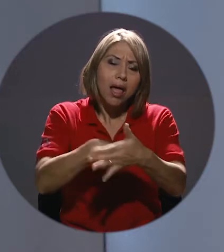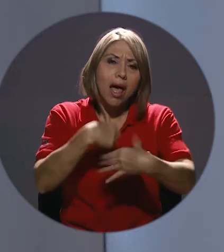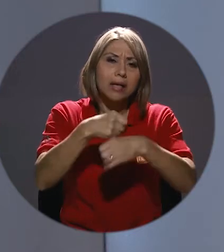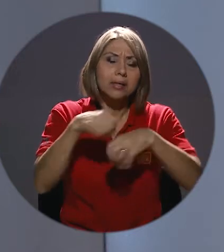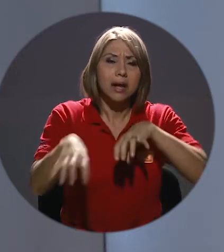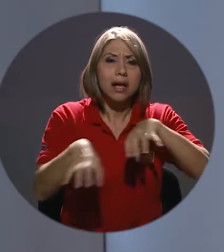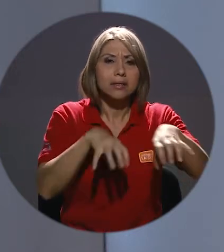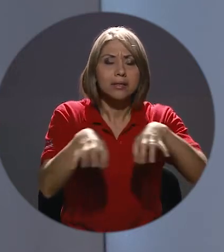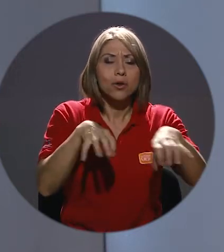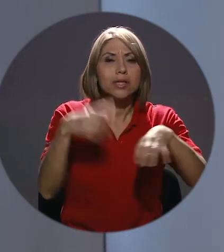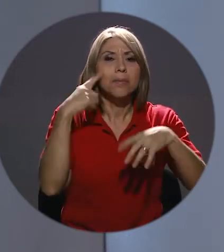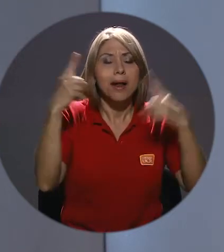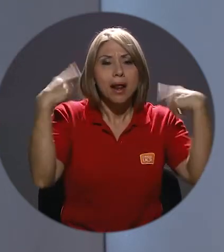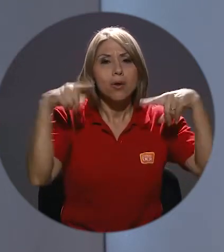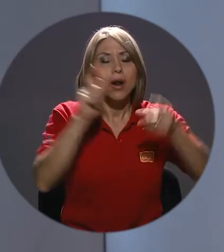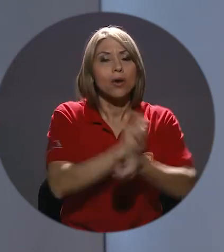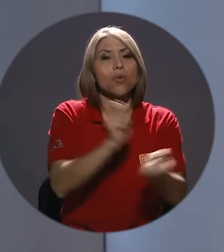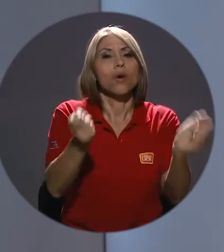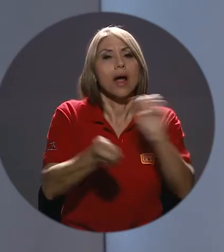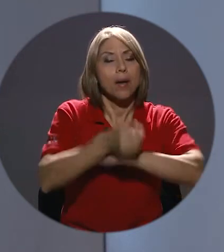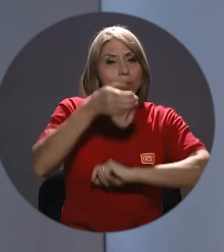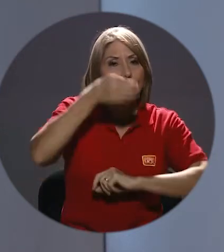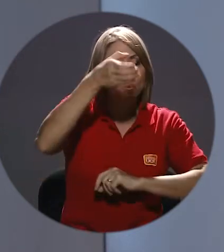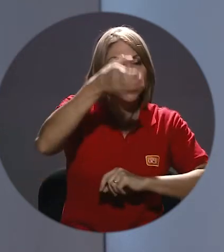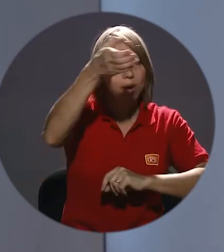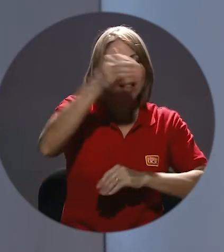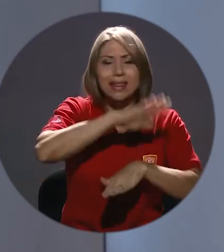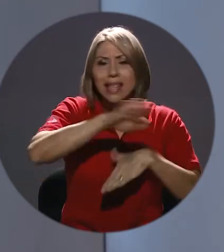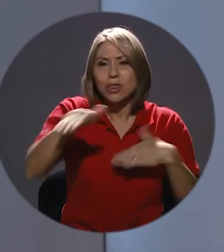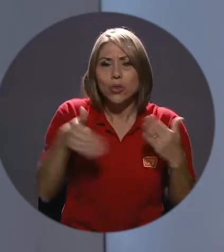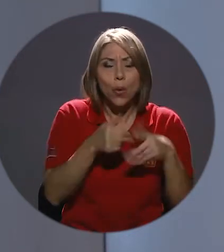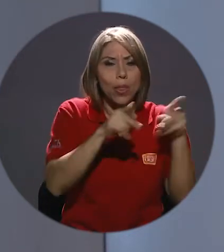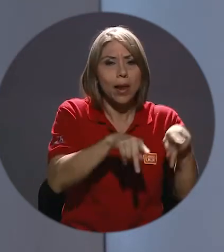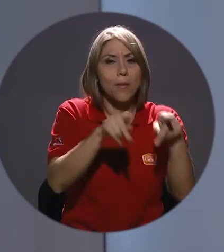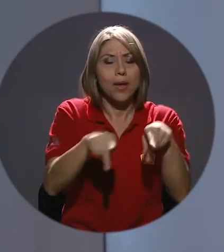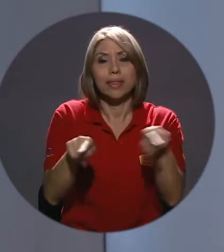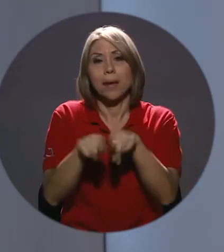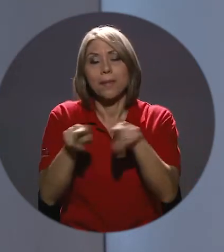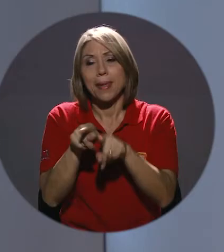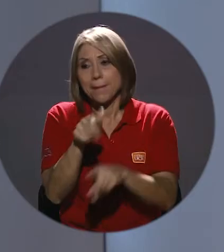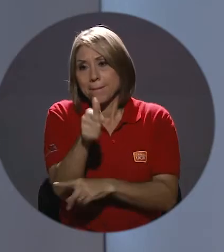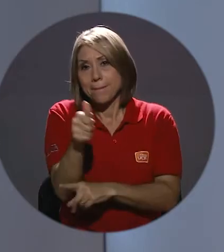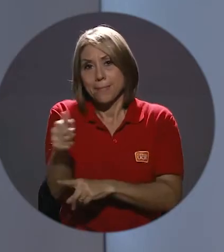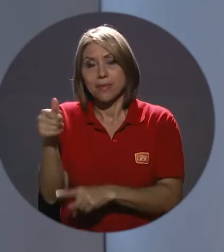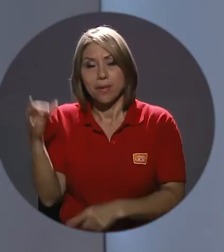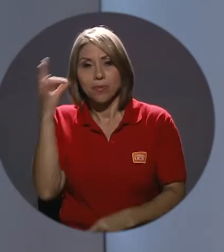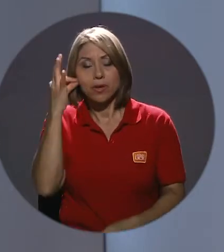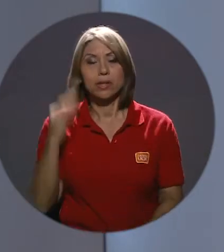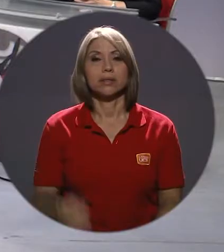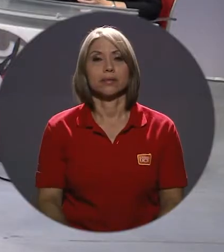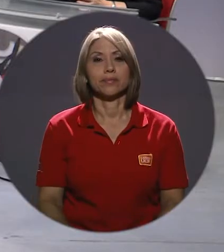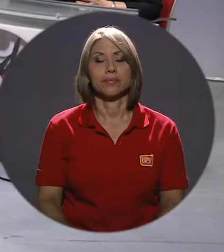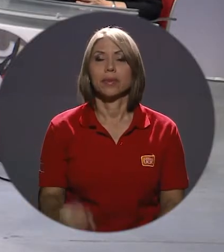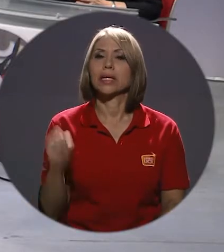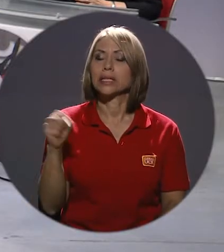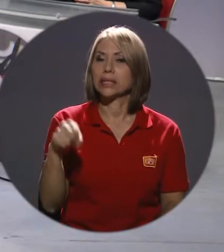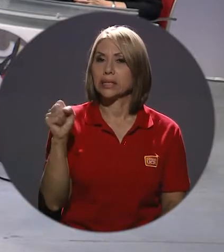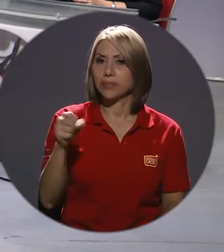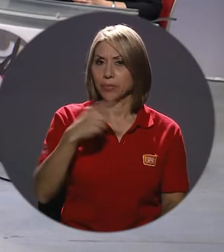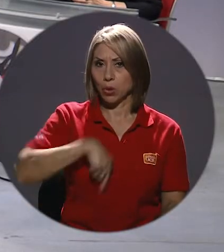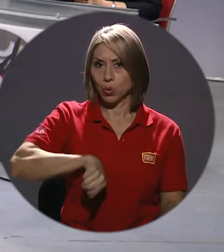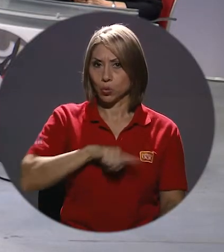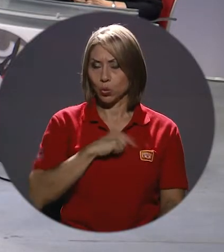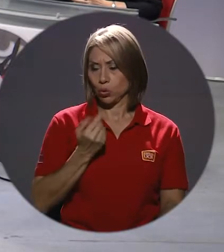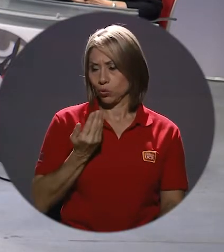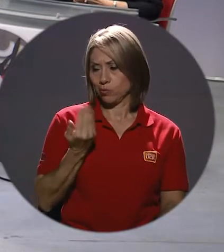cambio cultural tanto del total de la población como de las mismas mujeres. Sí, un aspecto, bueno, en el que estábamos conversando